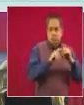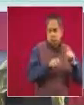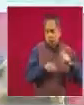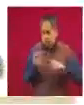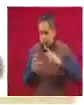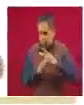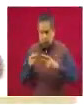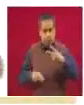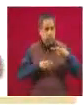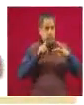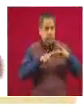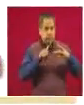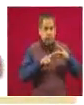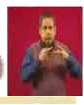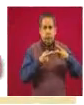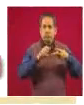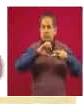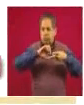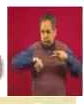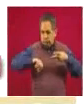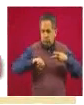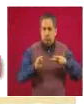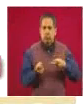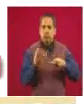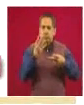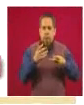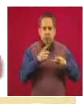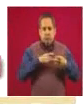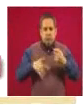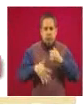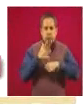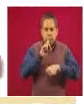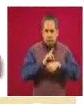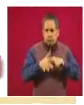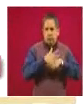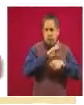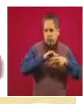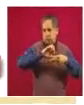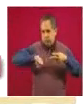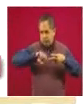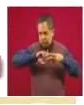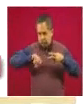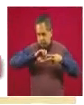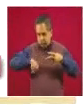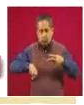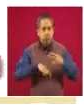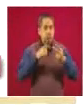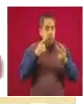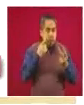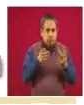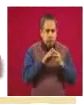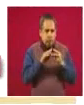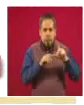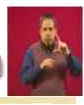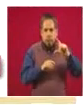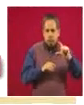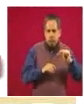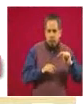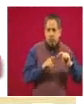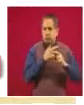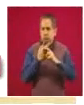solicitó, el monto de descuento que se tiene que hacer quincena tras quincena, cómo se va esto reflejando en